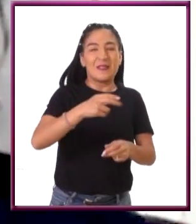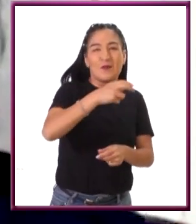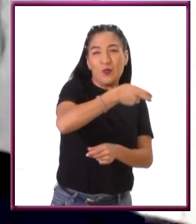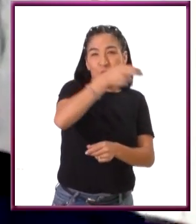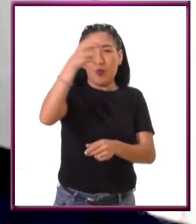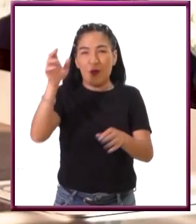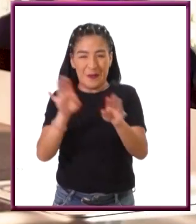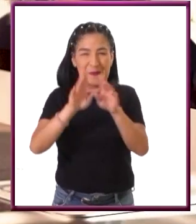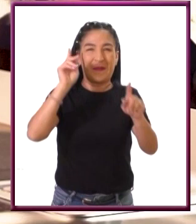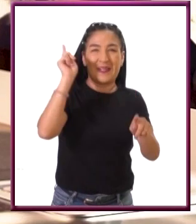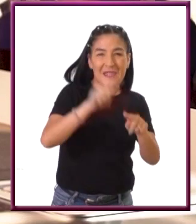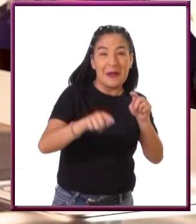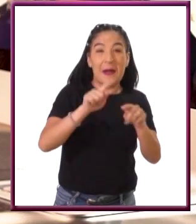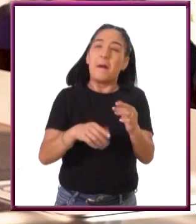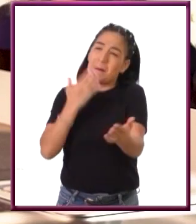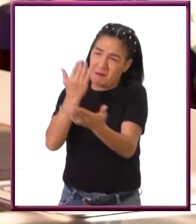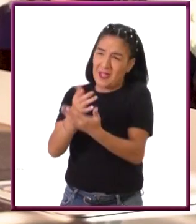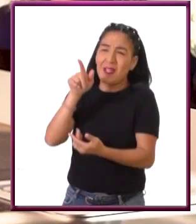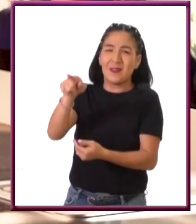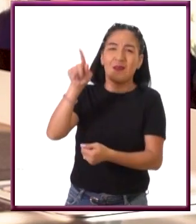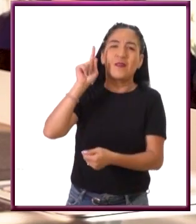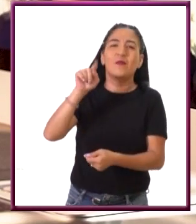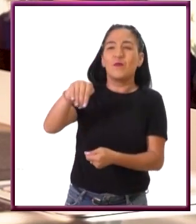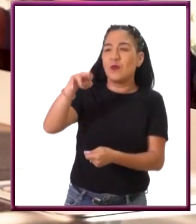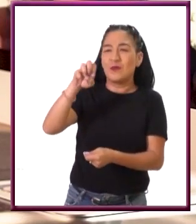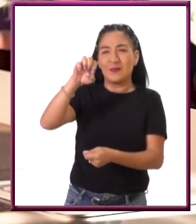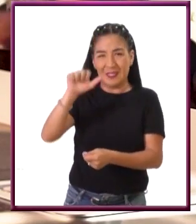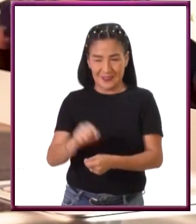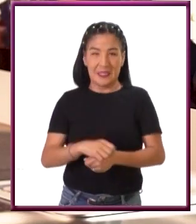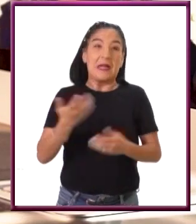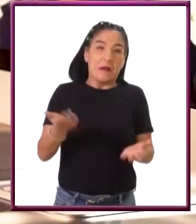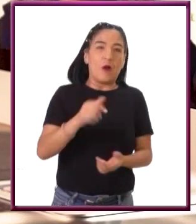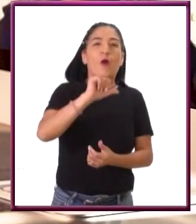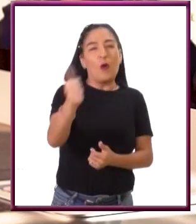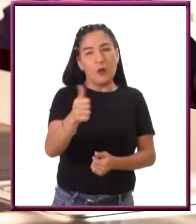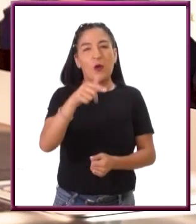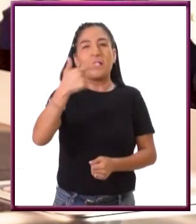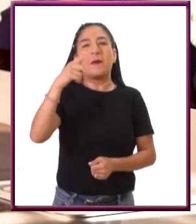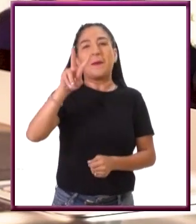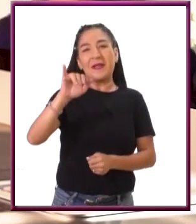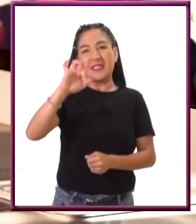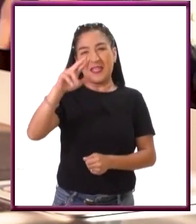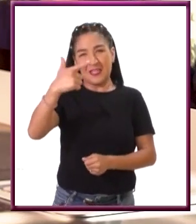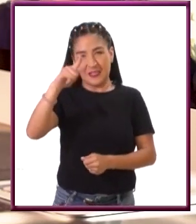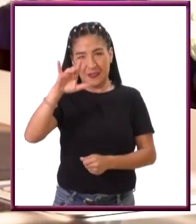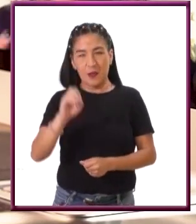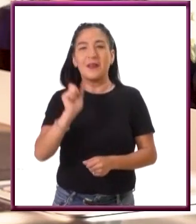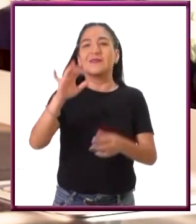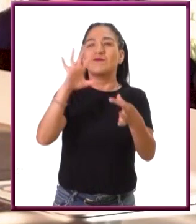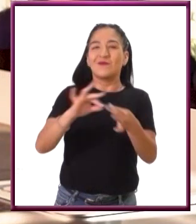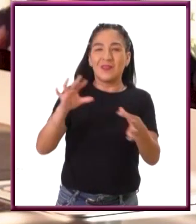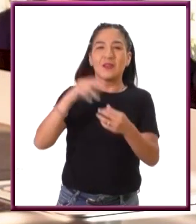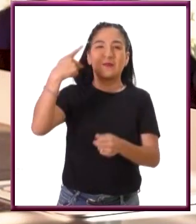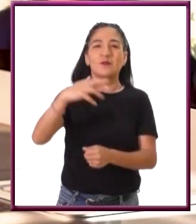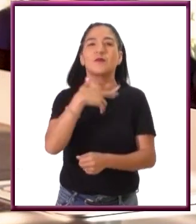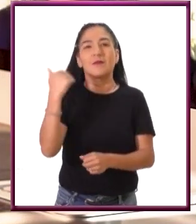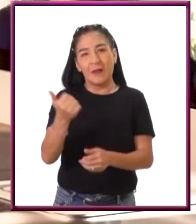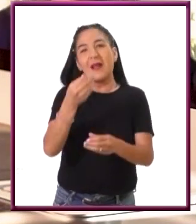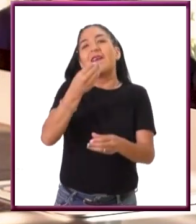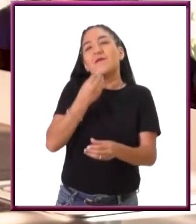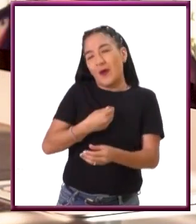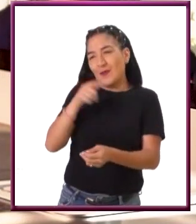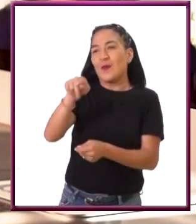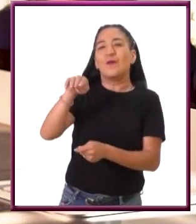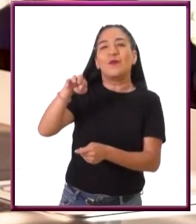los griegos, tiene que pedirle ayuda a la musa. O cuando Virgilio quiere contar la historia de Roma, tiene que pedirle como esa ayuda a las